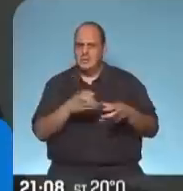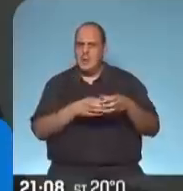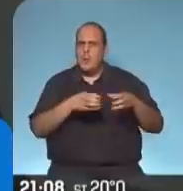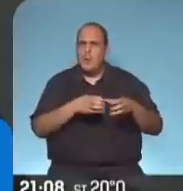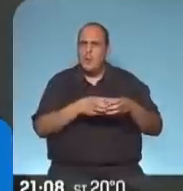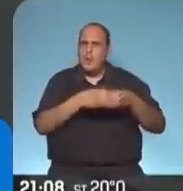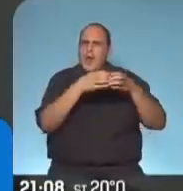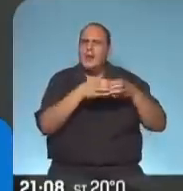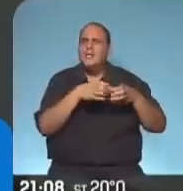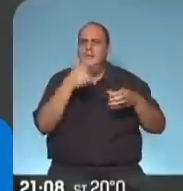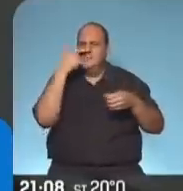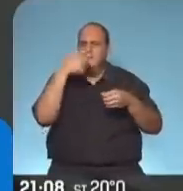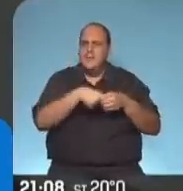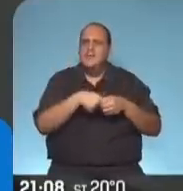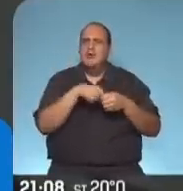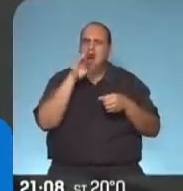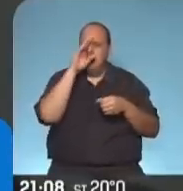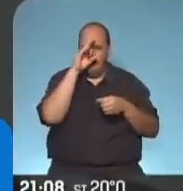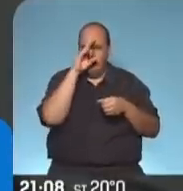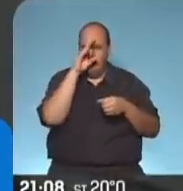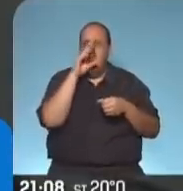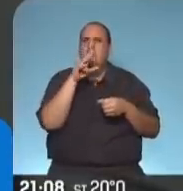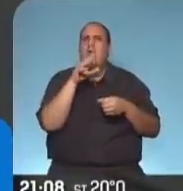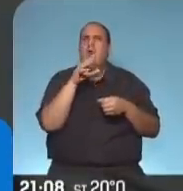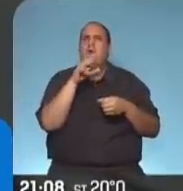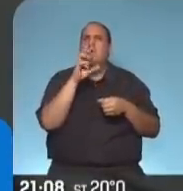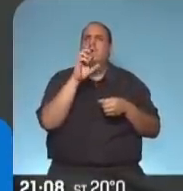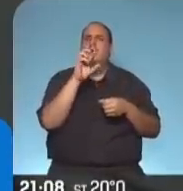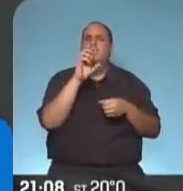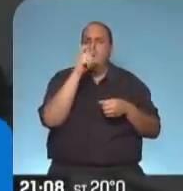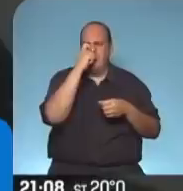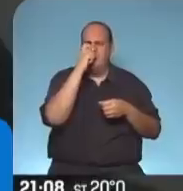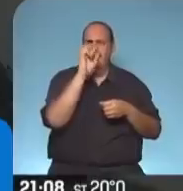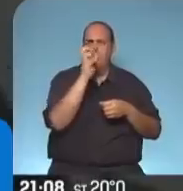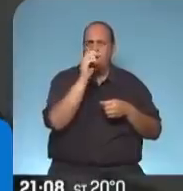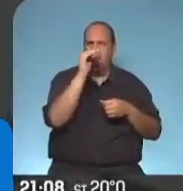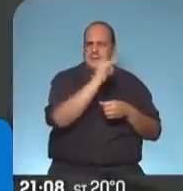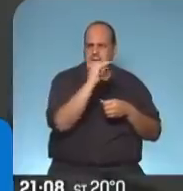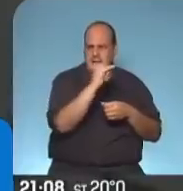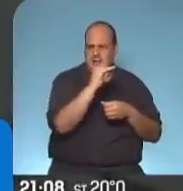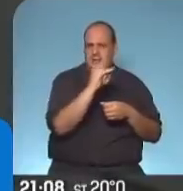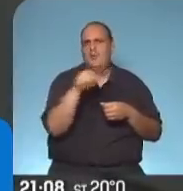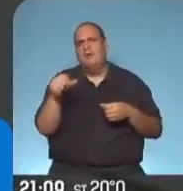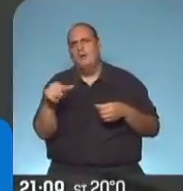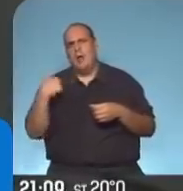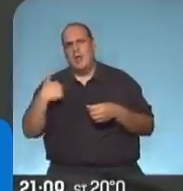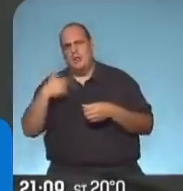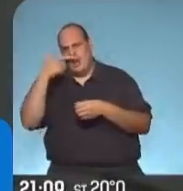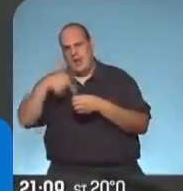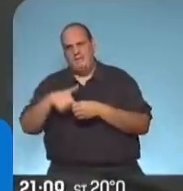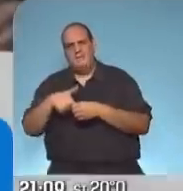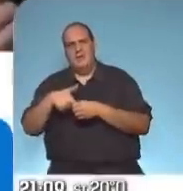de petróleo a menos 20 dólares, que baje la nafta en la República Argentina? Bueno, dos cuestiones. Por un lado,